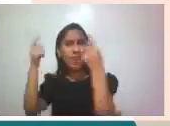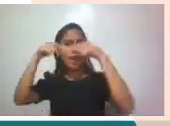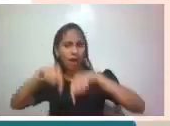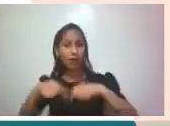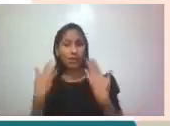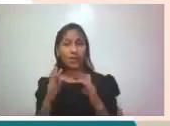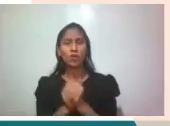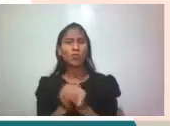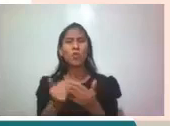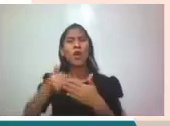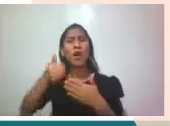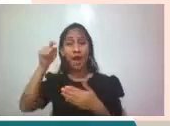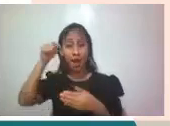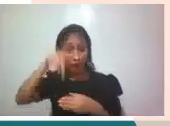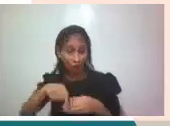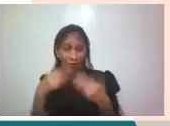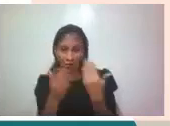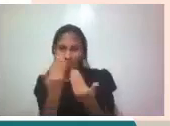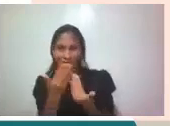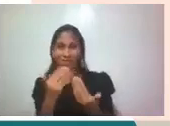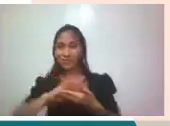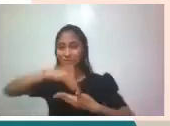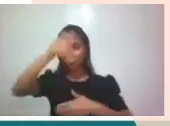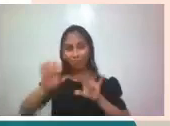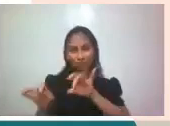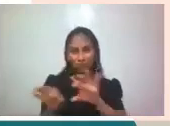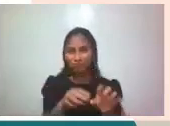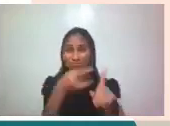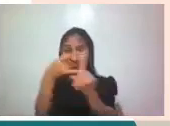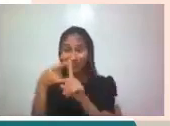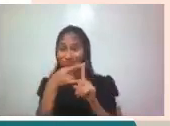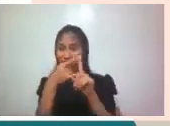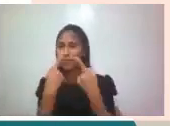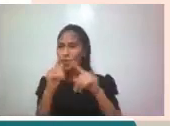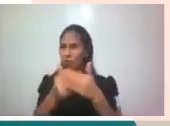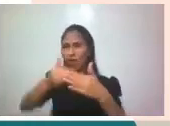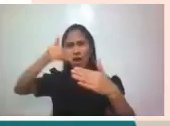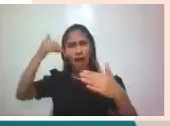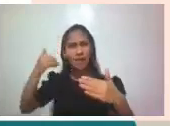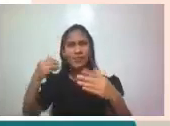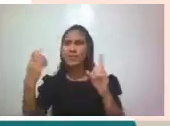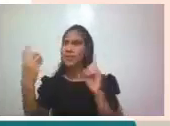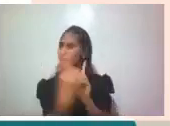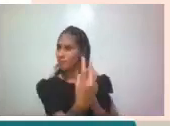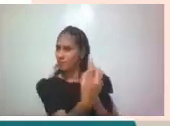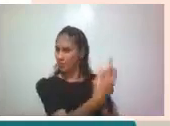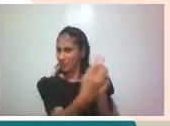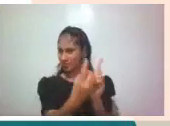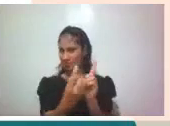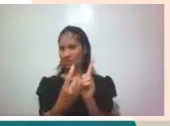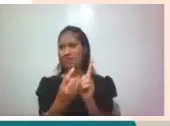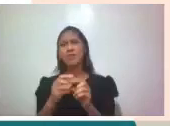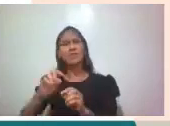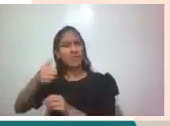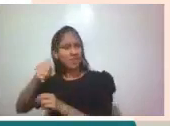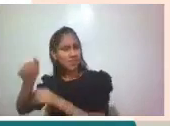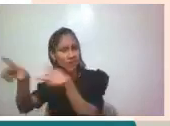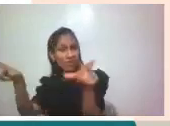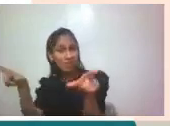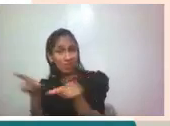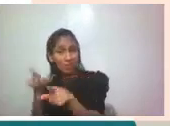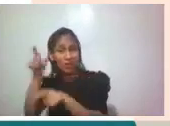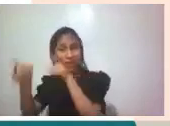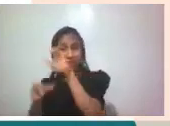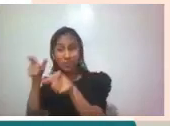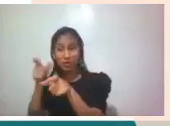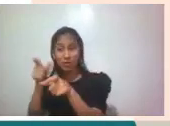todas las reuniones tenían que ser presenciales. Entonces, había que hacer una logística bastante fuerte, una inversión también para poder trasladar a nuestros